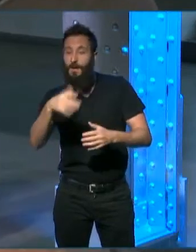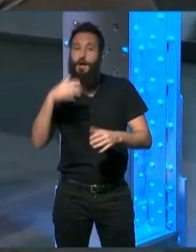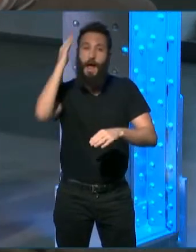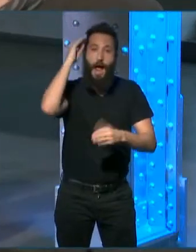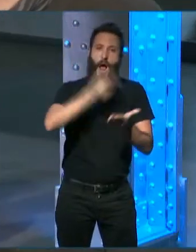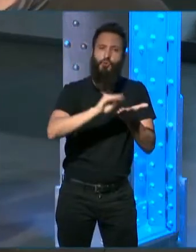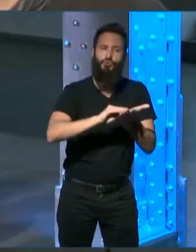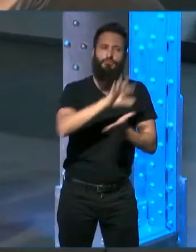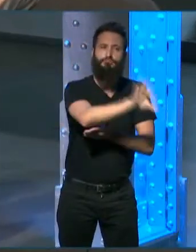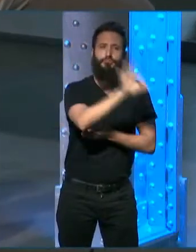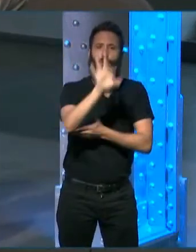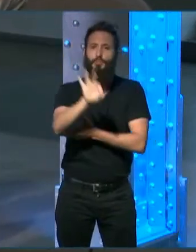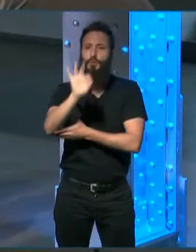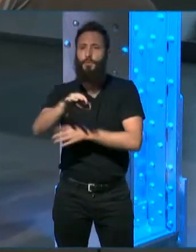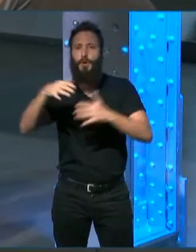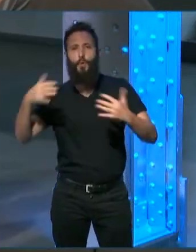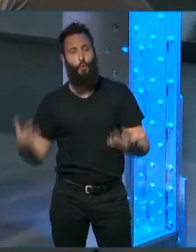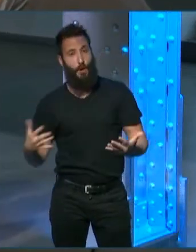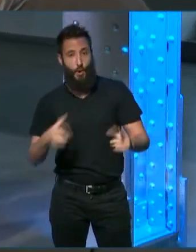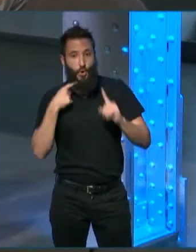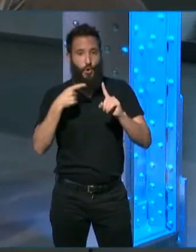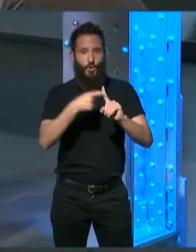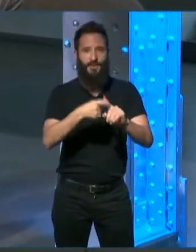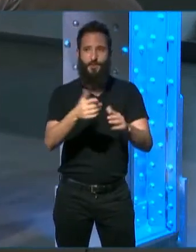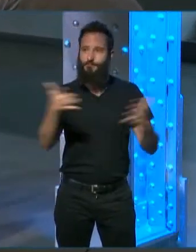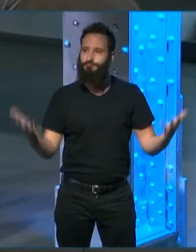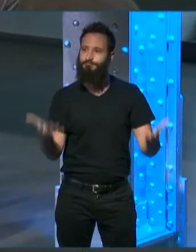que de juego un poco, ¿no? ¿Cómo fue eso?